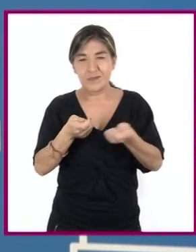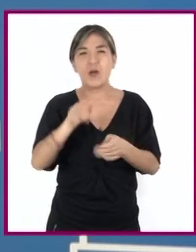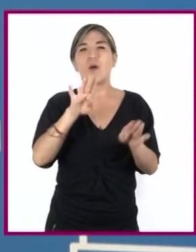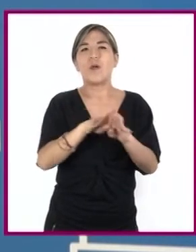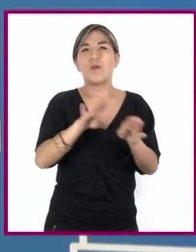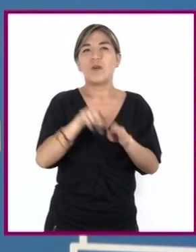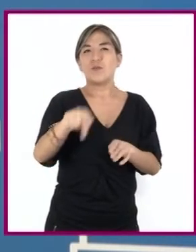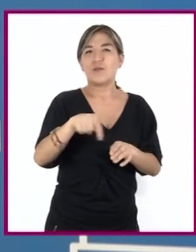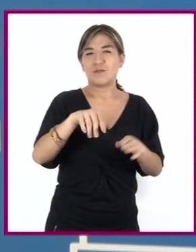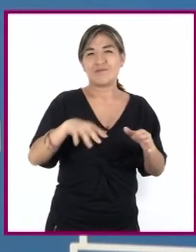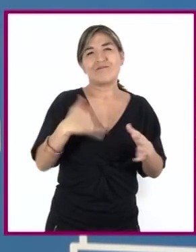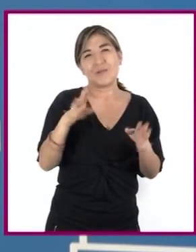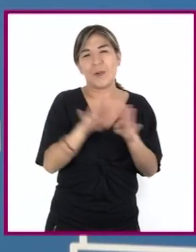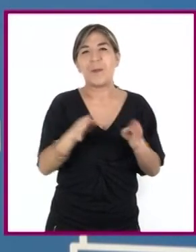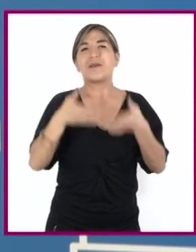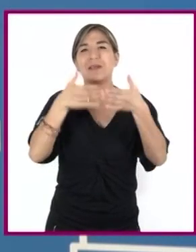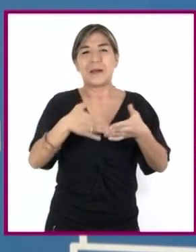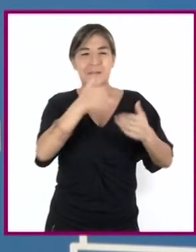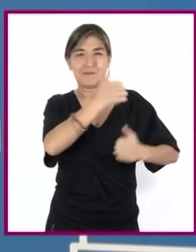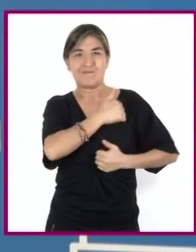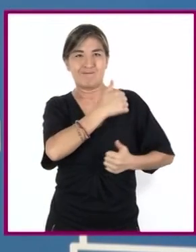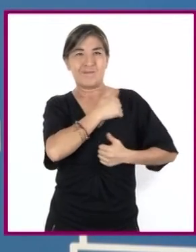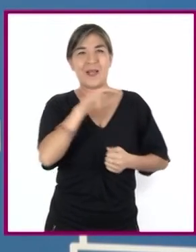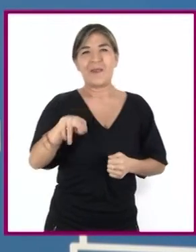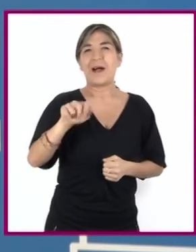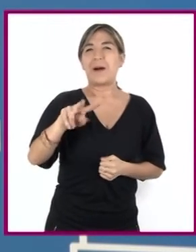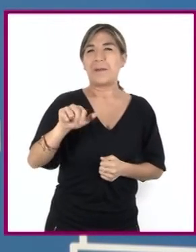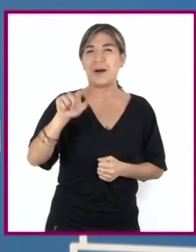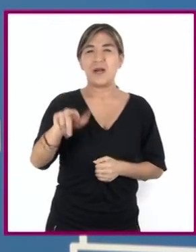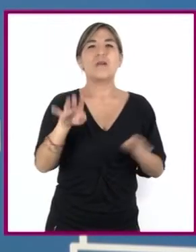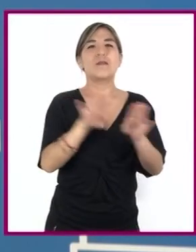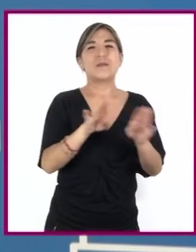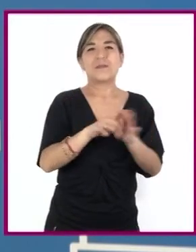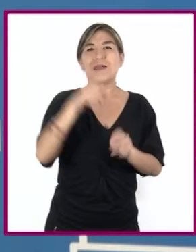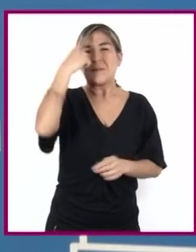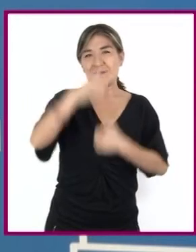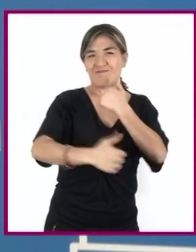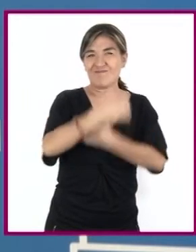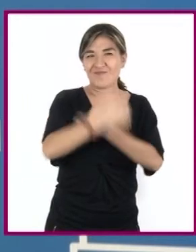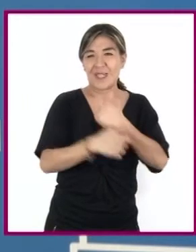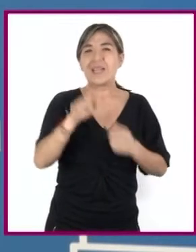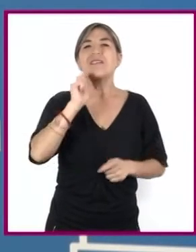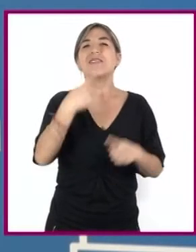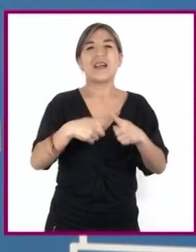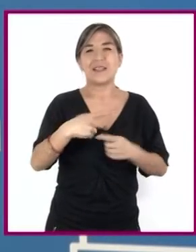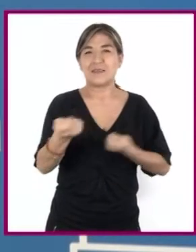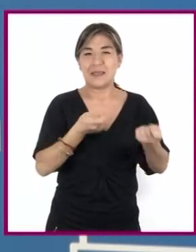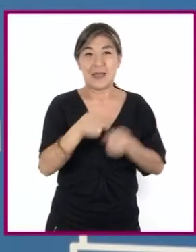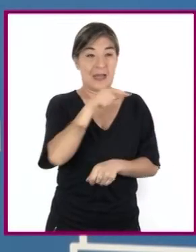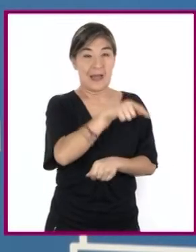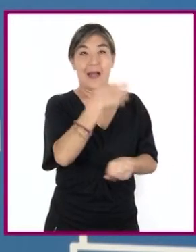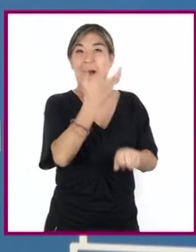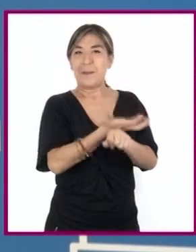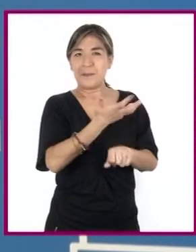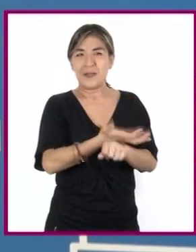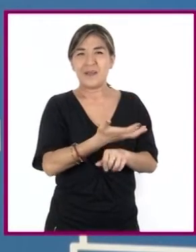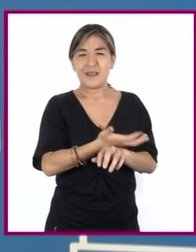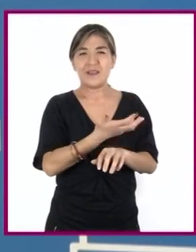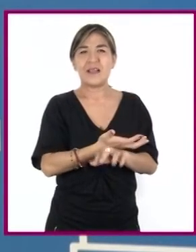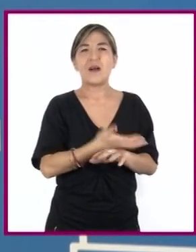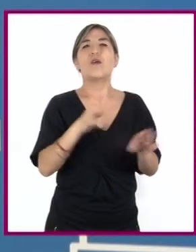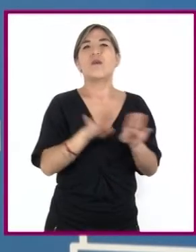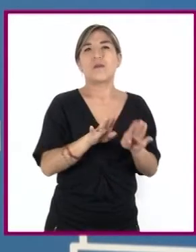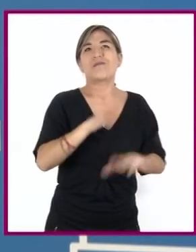bases navales, por lo que hubo una competencia feroz por controlarlas. Estados Unidos de América tenía un gran